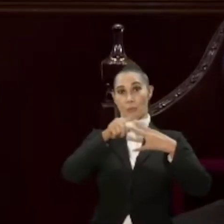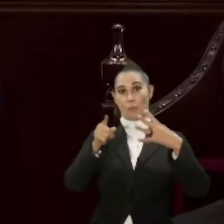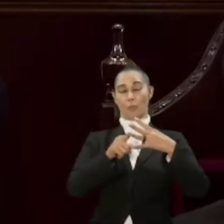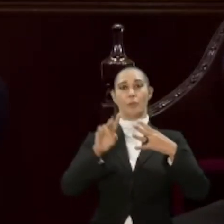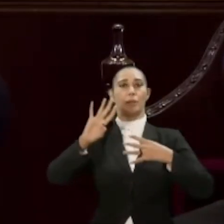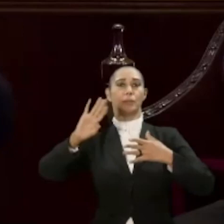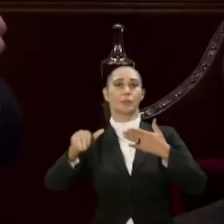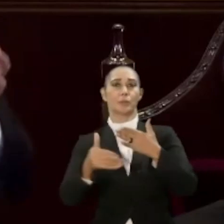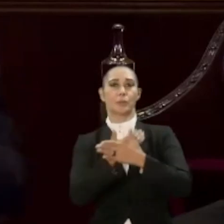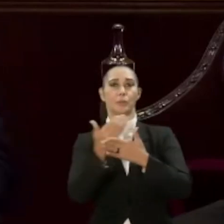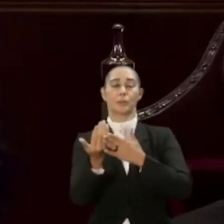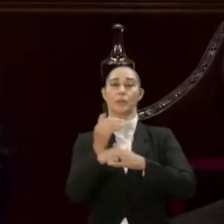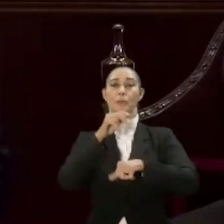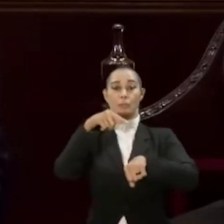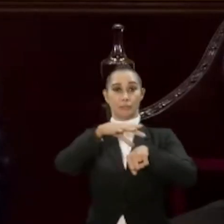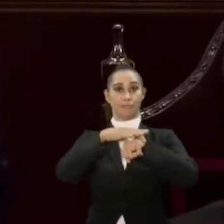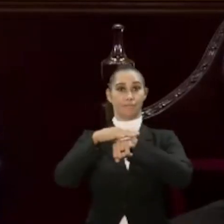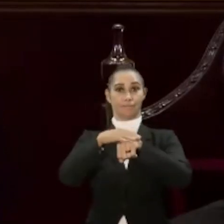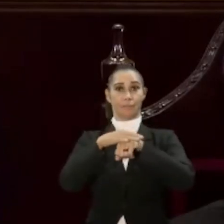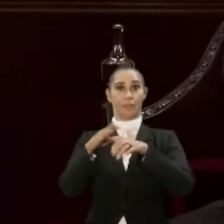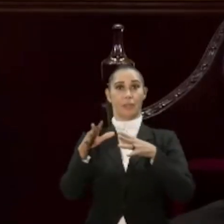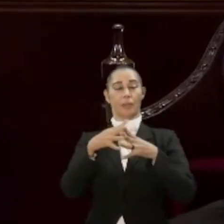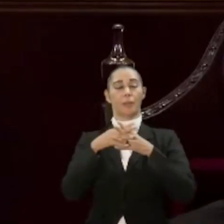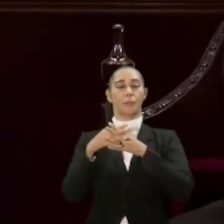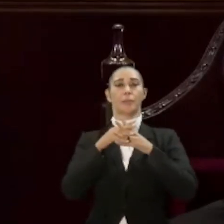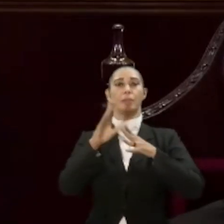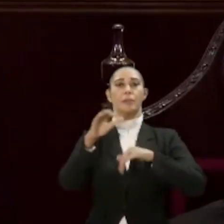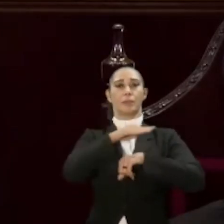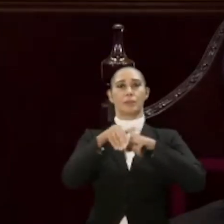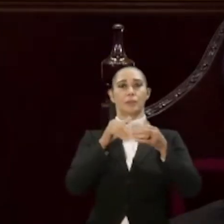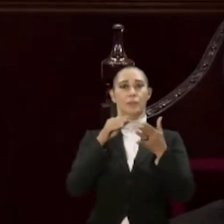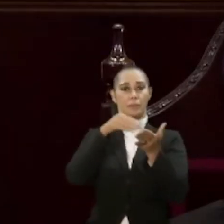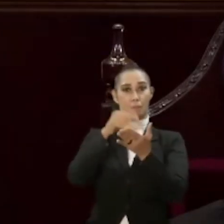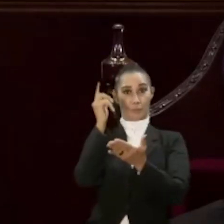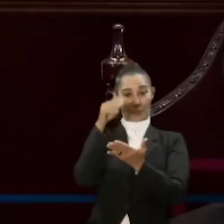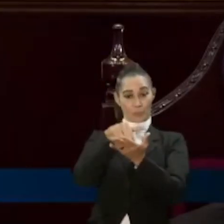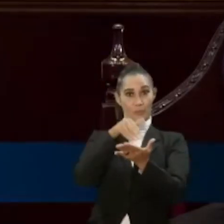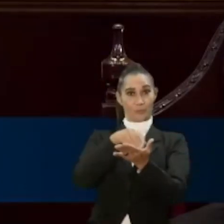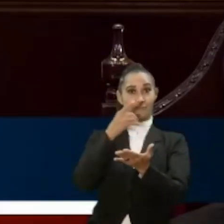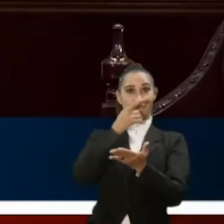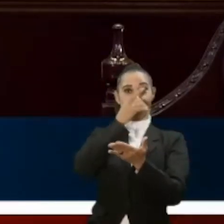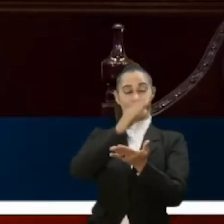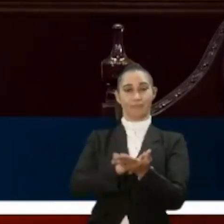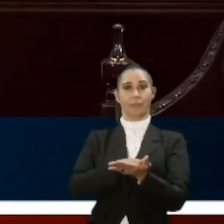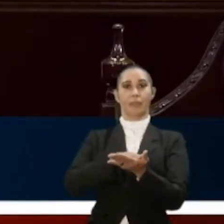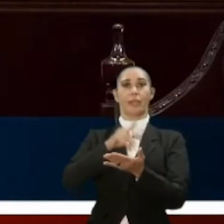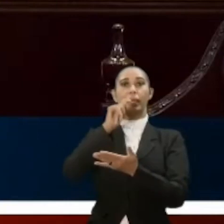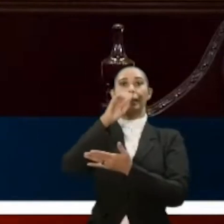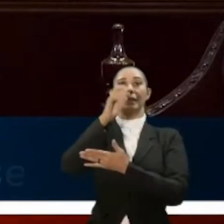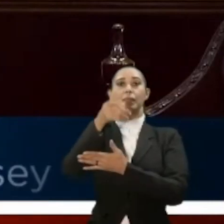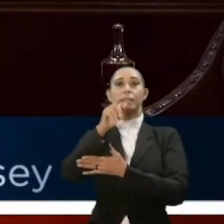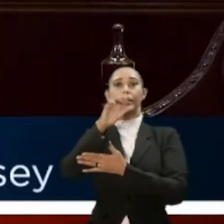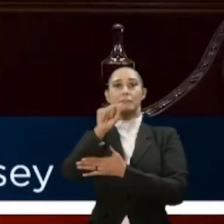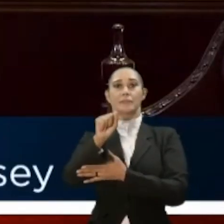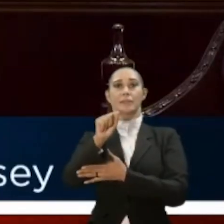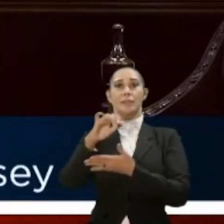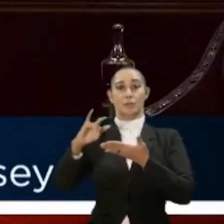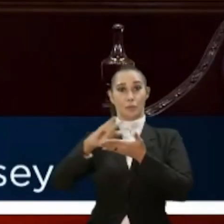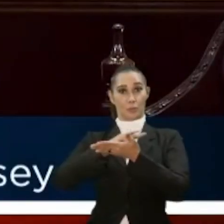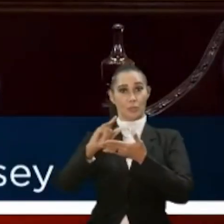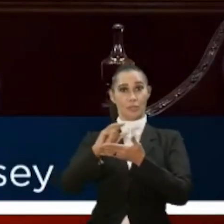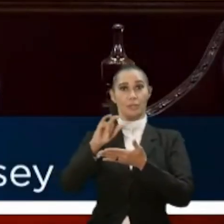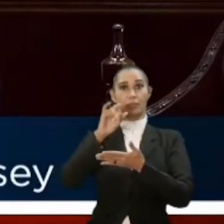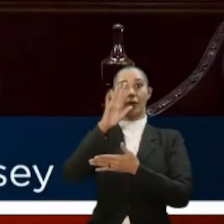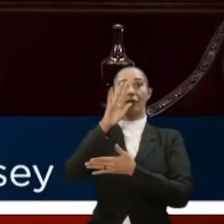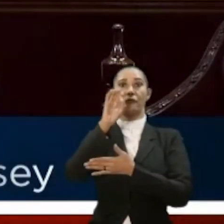consulares en territorio norteamericano en ciudades donde se concentran más de 1 millón de dominicanos: Houston, Texas; Patterson, New Jersey; Orlando,